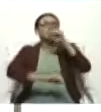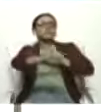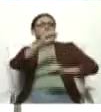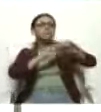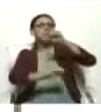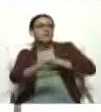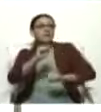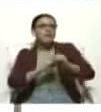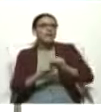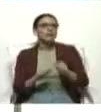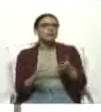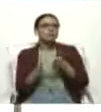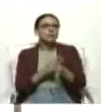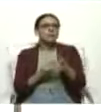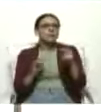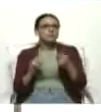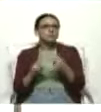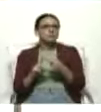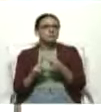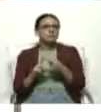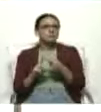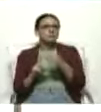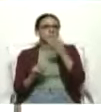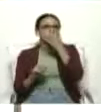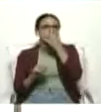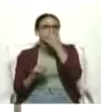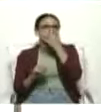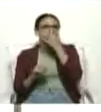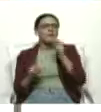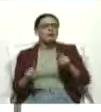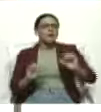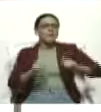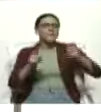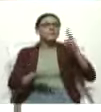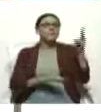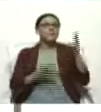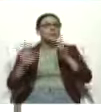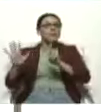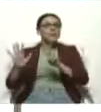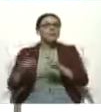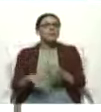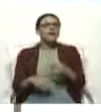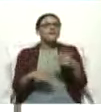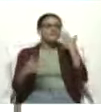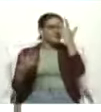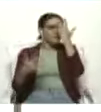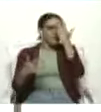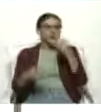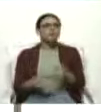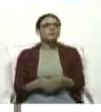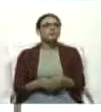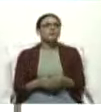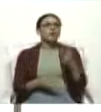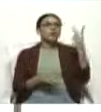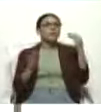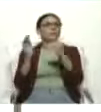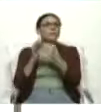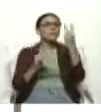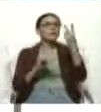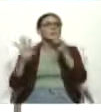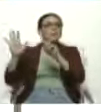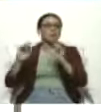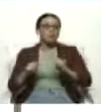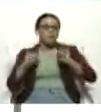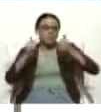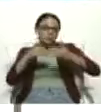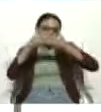Mascota. Este programa se inició el 29 de febrero del año 2024... y vean